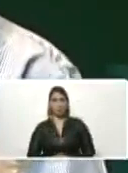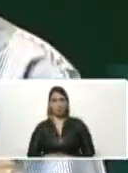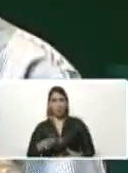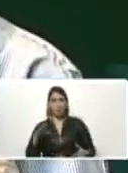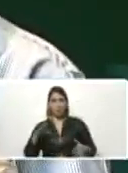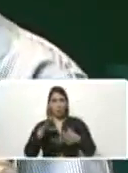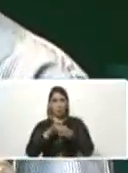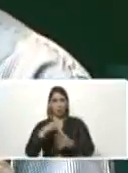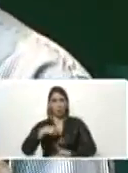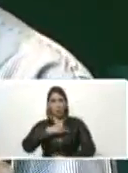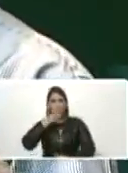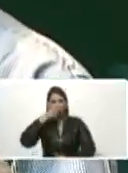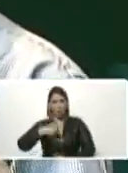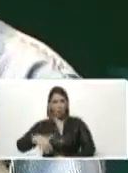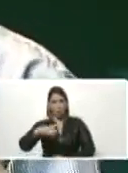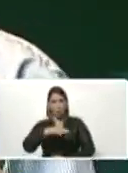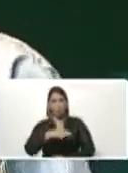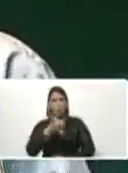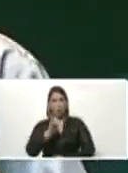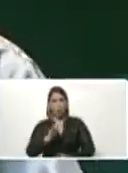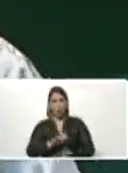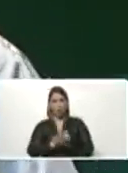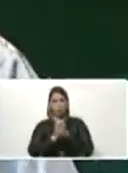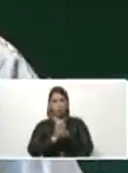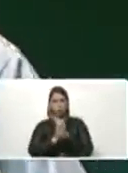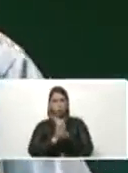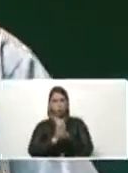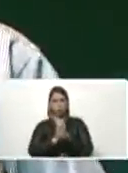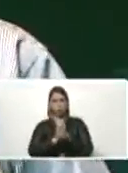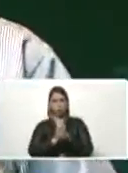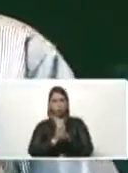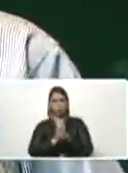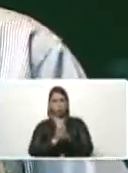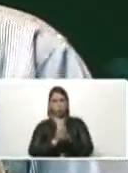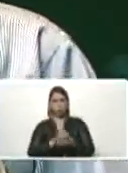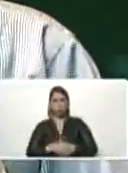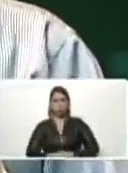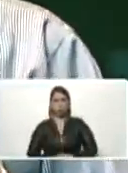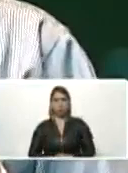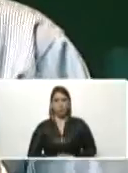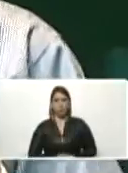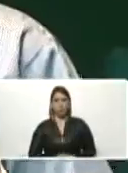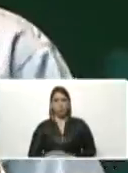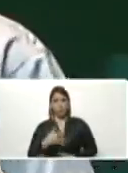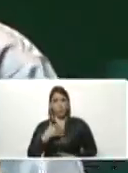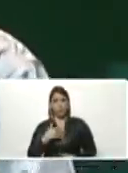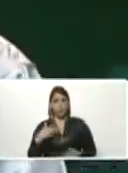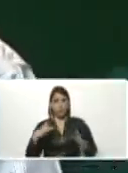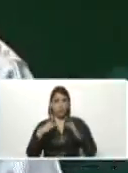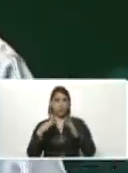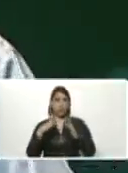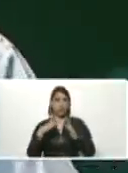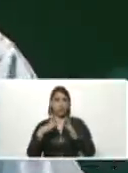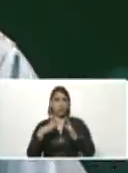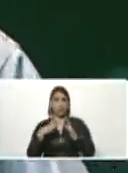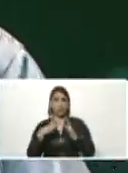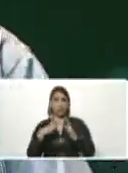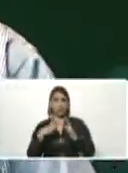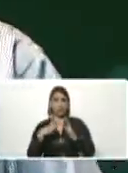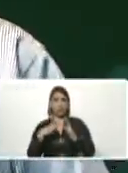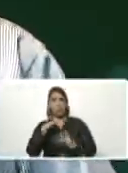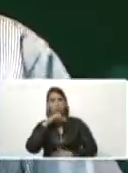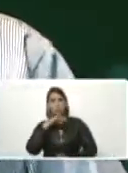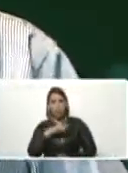nuestros pueblos que están hermanados por vínculos estrechos de carácter histórico,